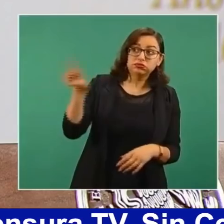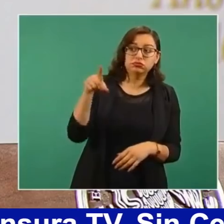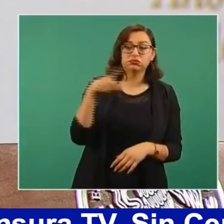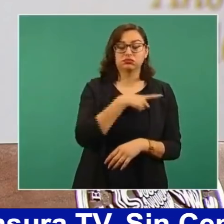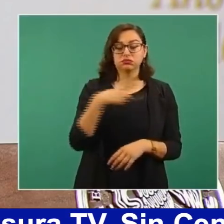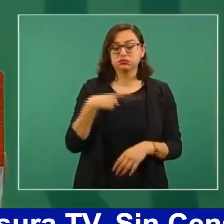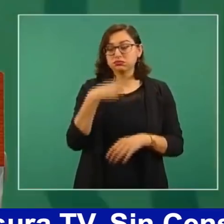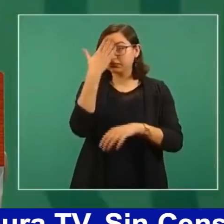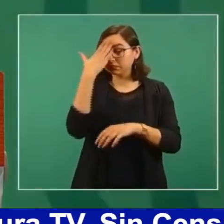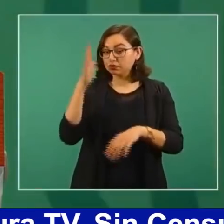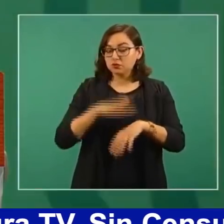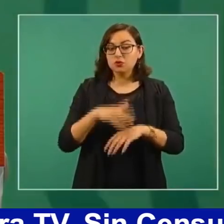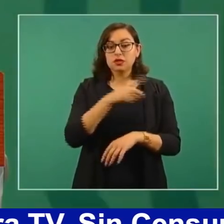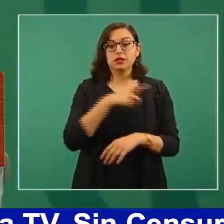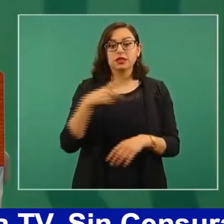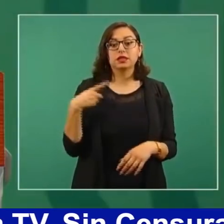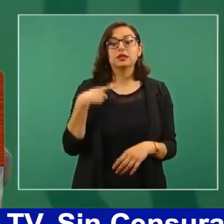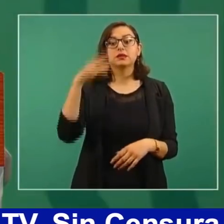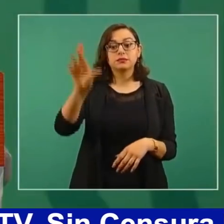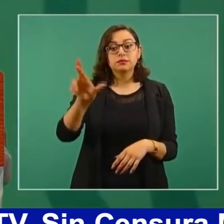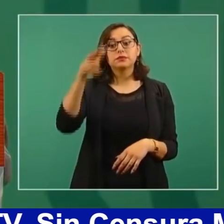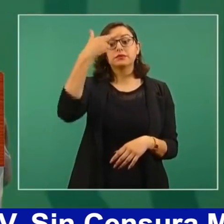con